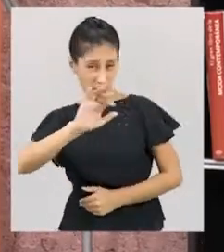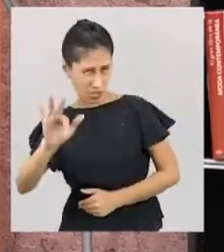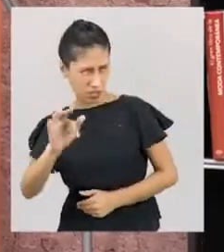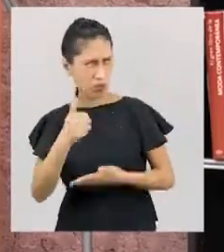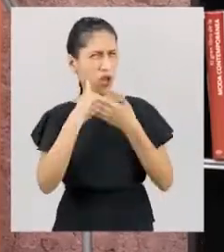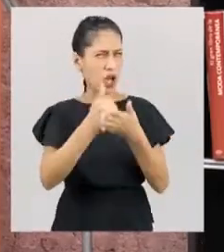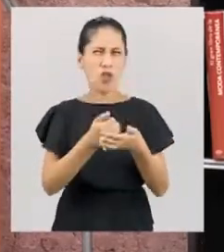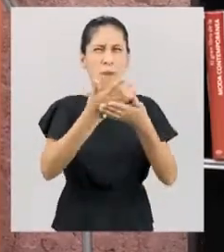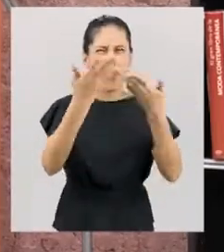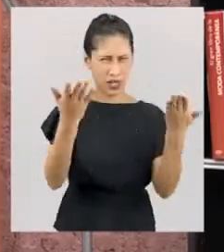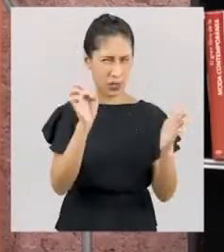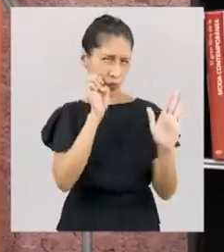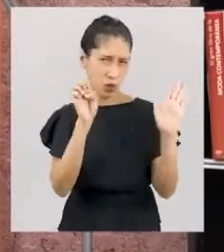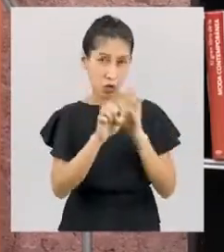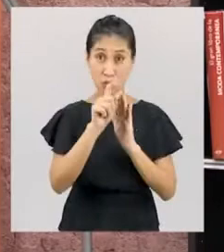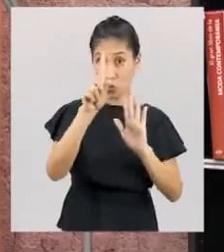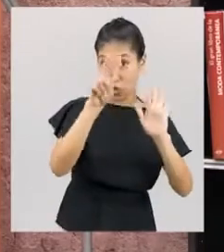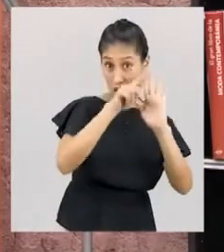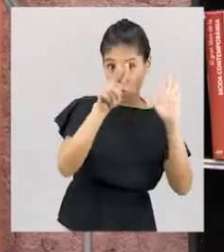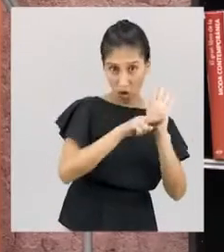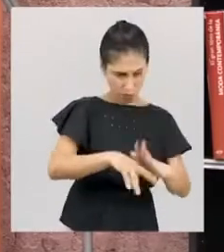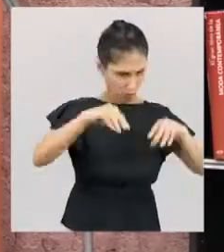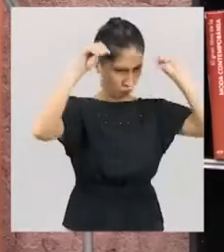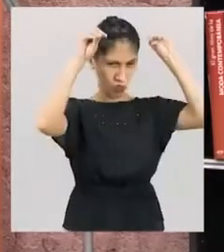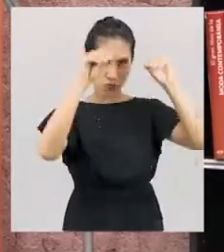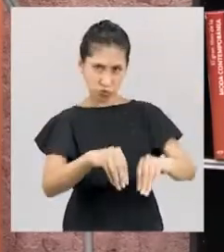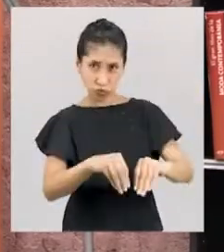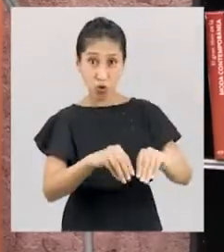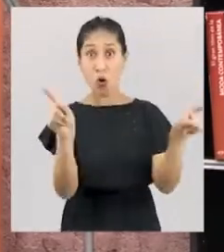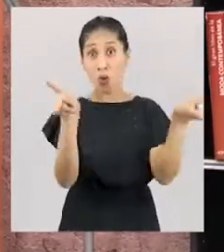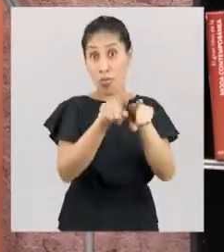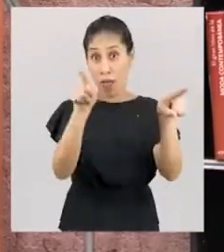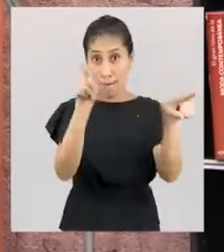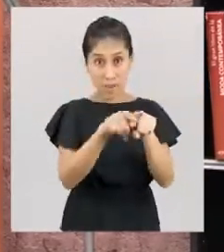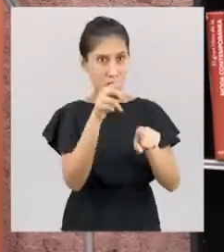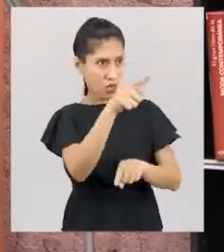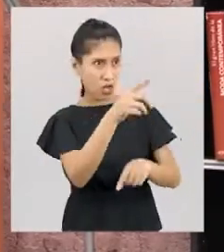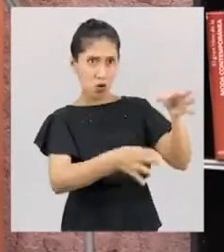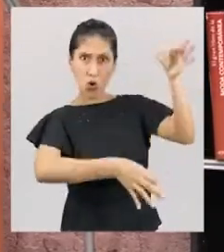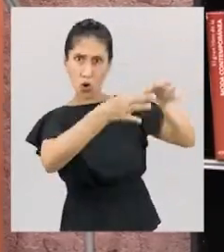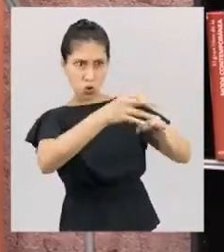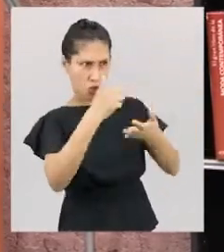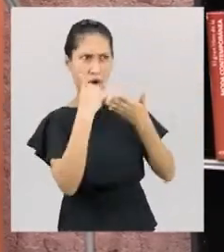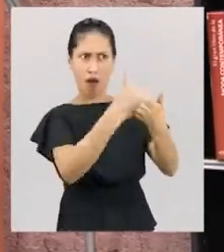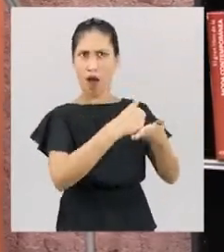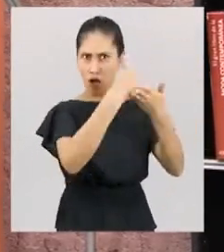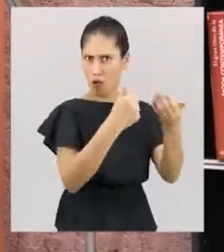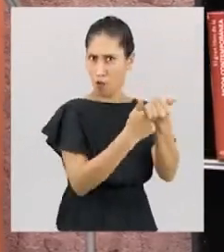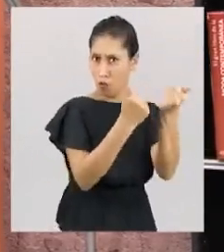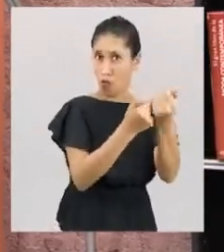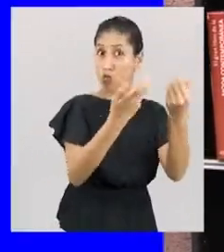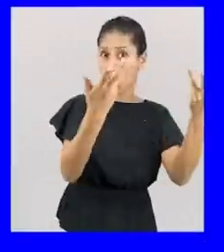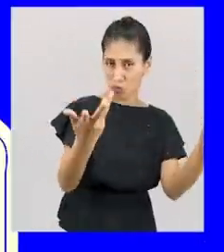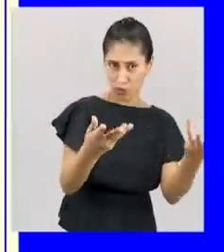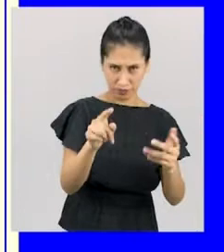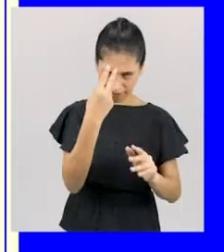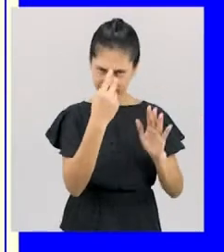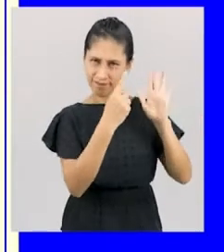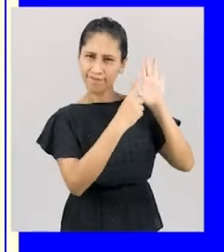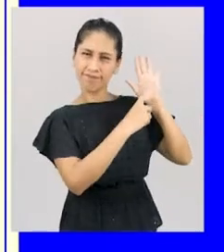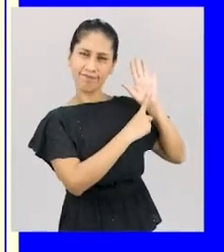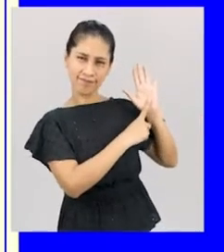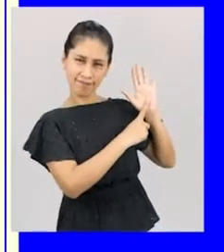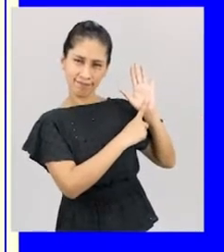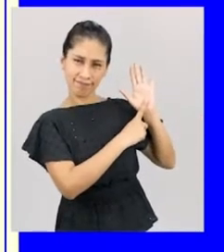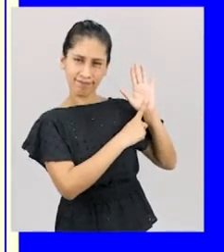que sirven para oficializar alguna norma o para construir alguna defensa o acusación hacia alguien. Aquí podemos ver